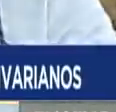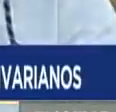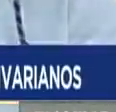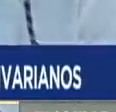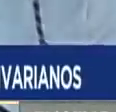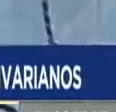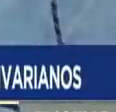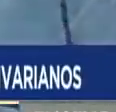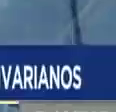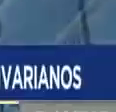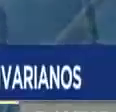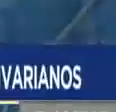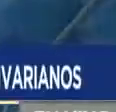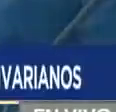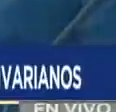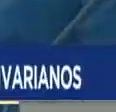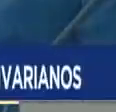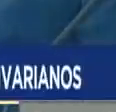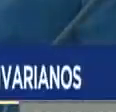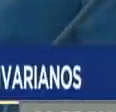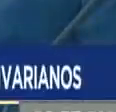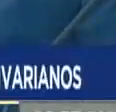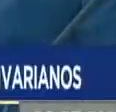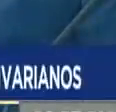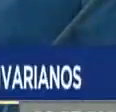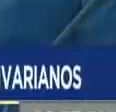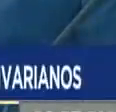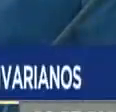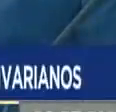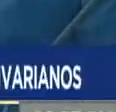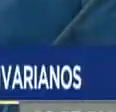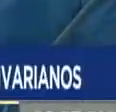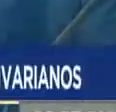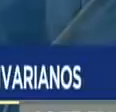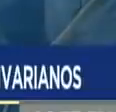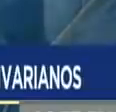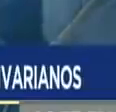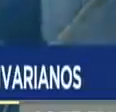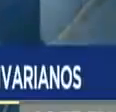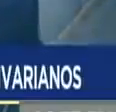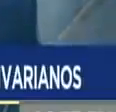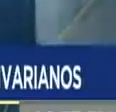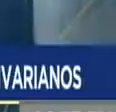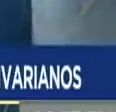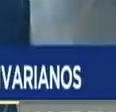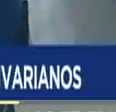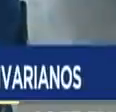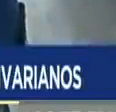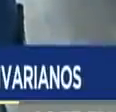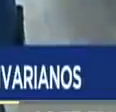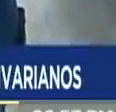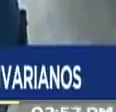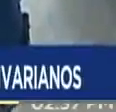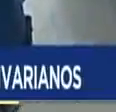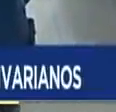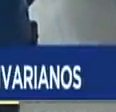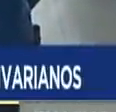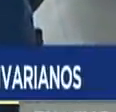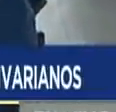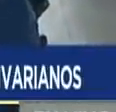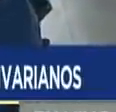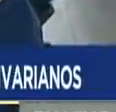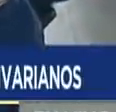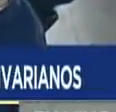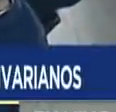de quienes fueron electos en el año y quienes fueron electas en el año 2017 y que correspondía a la elección en el